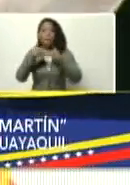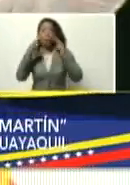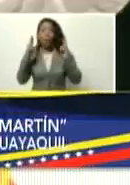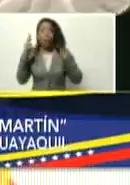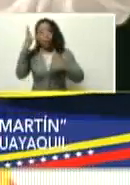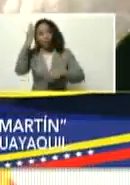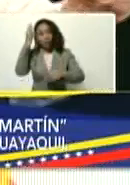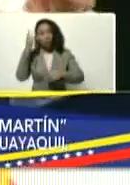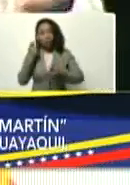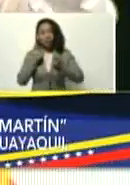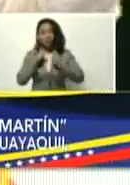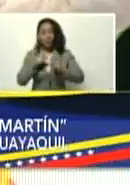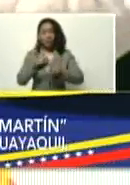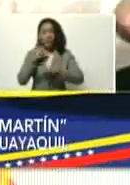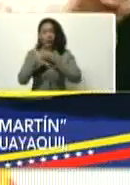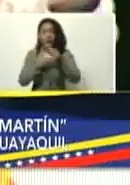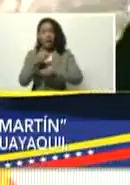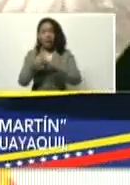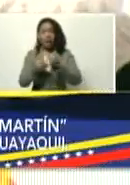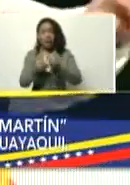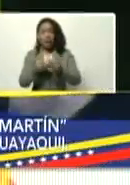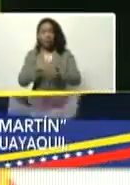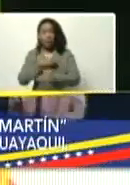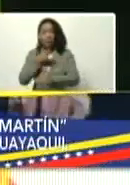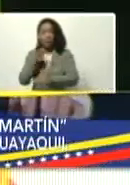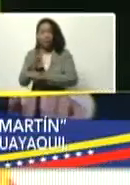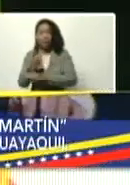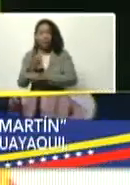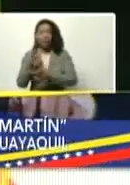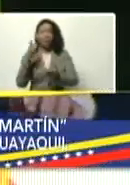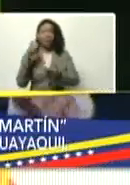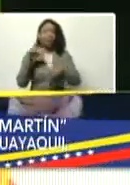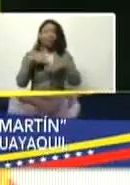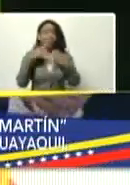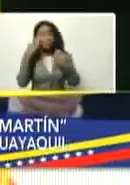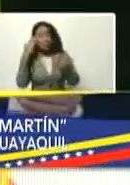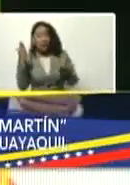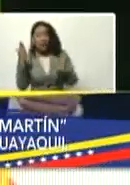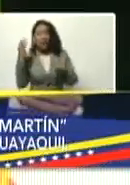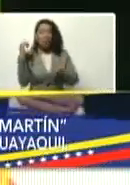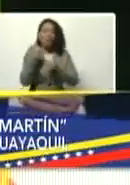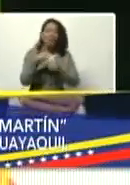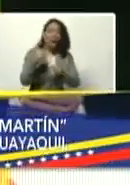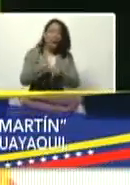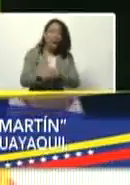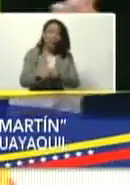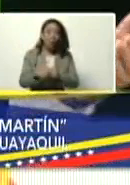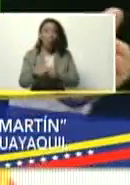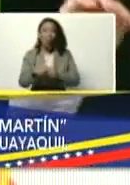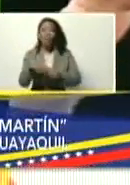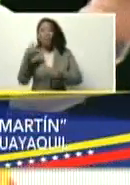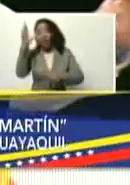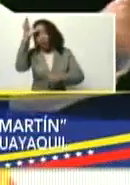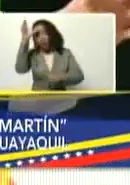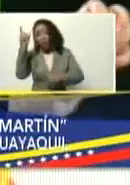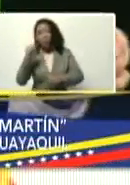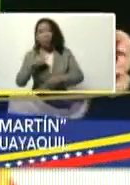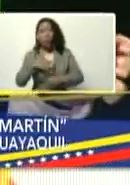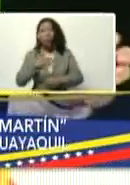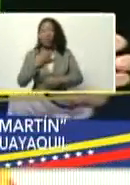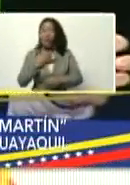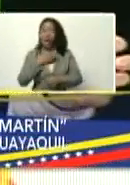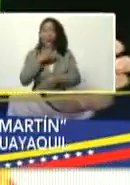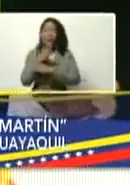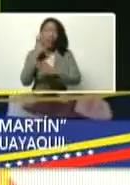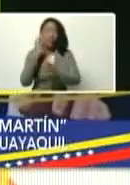tenían intenciones de ocupar tal vez Coro, tal vez Maracaibo, y sabía Bolívar que no se podía ir al sur dejando un espacio